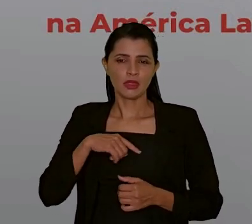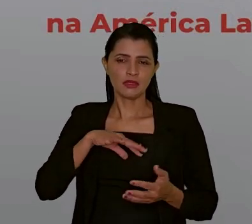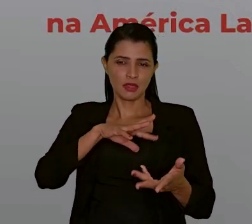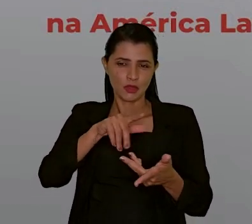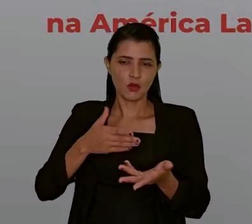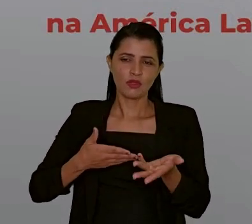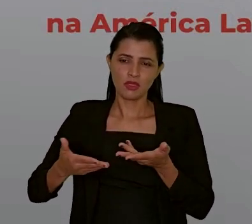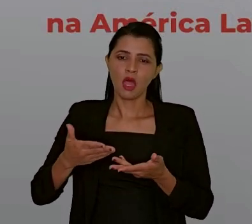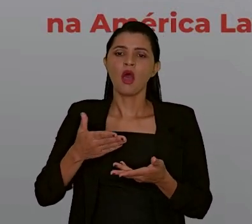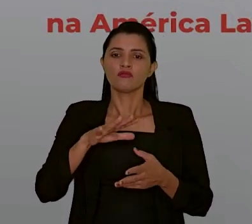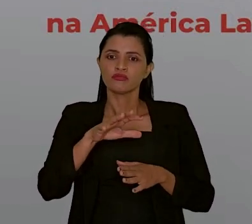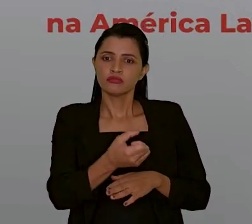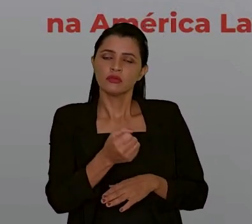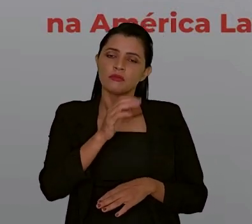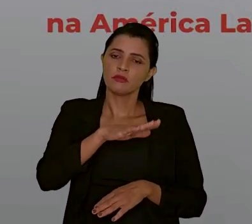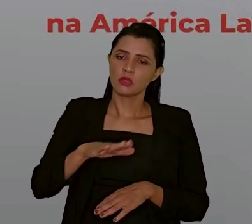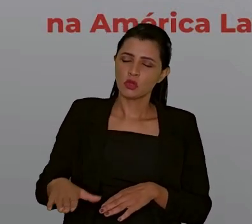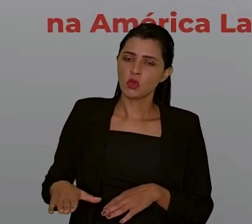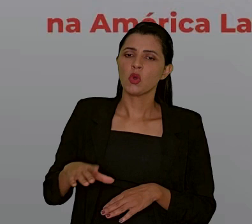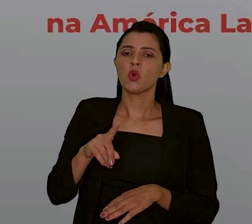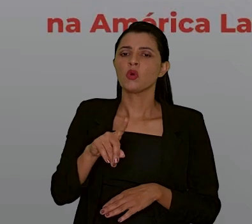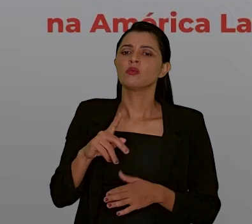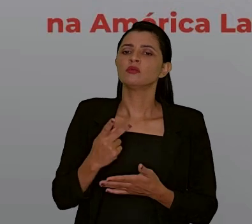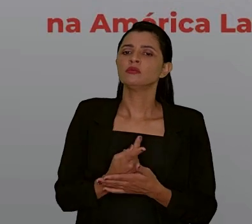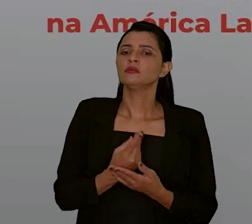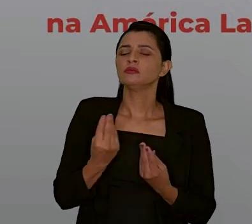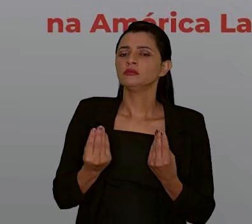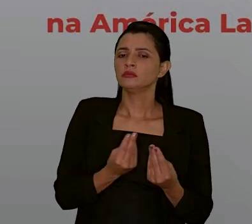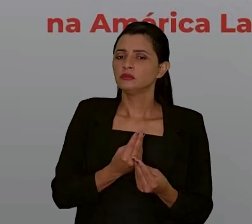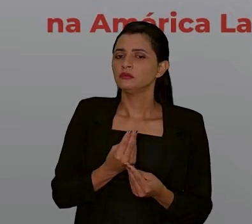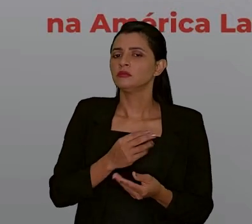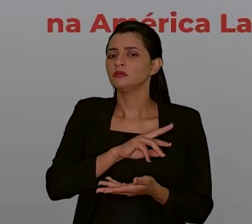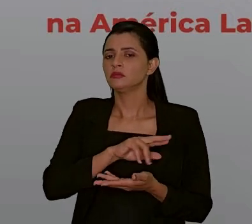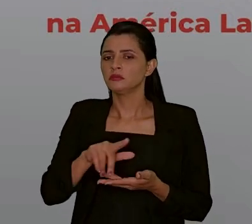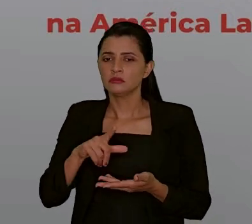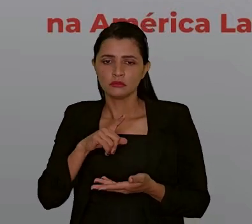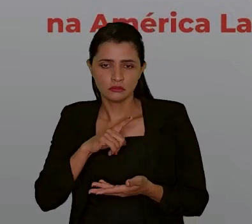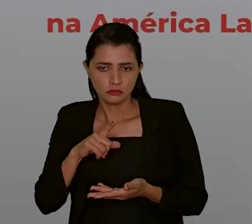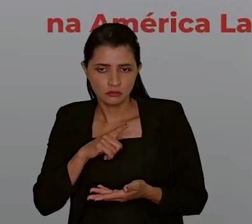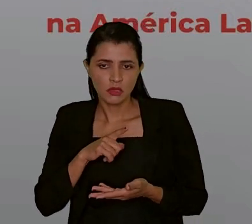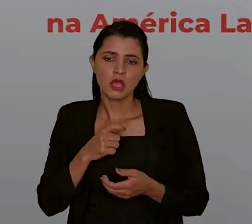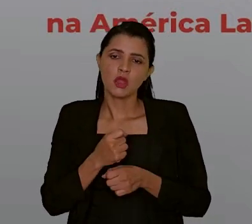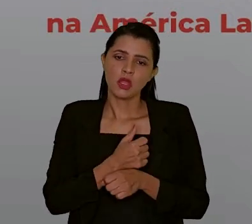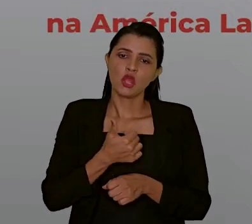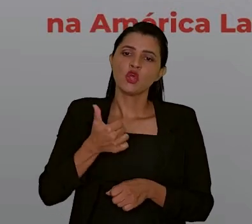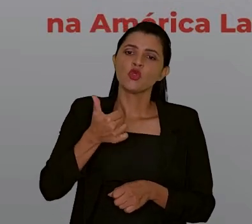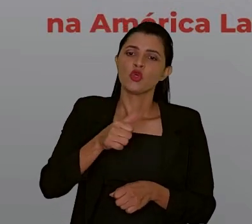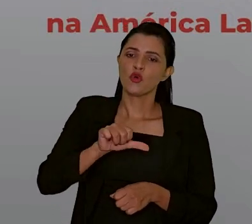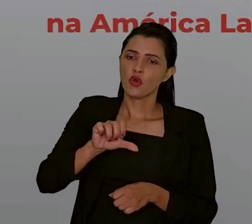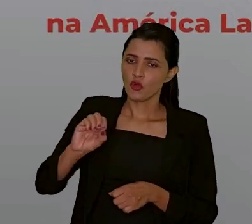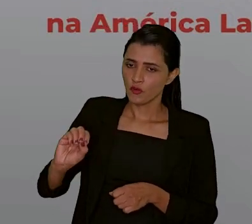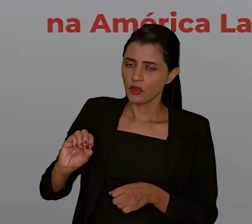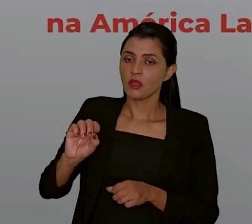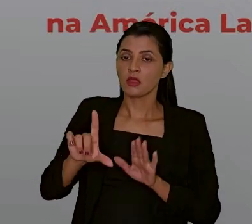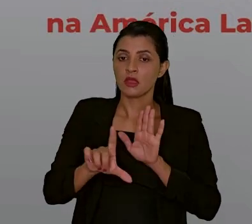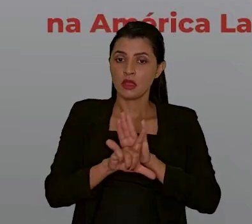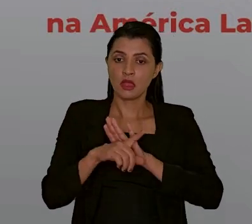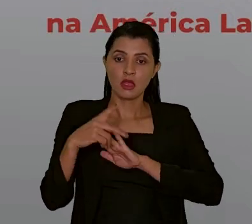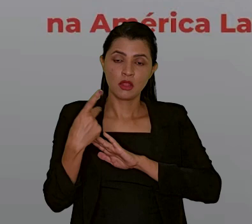internacional de menores de la Haya de 1980, el 27 de septiembre de 1990, por ley